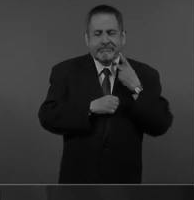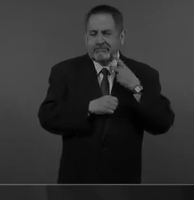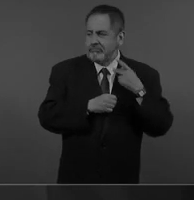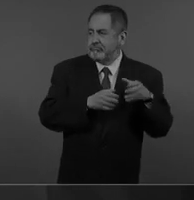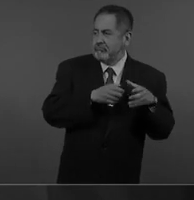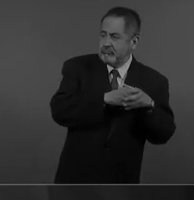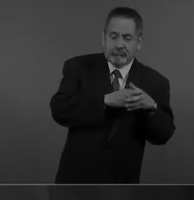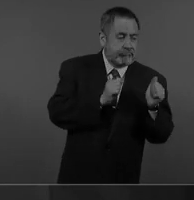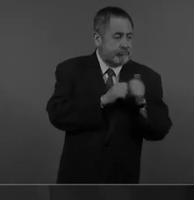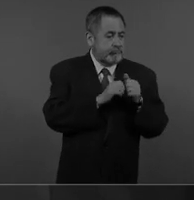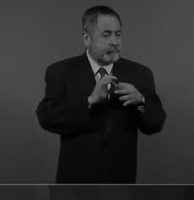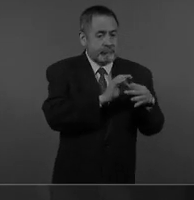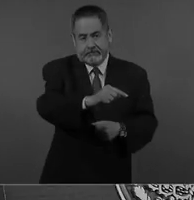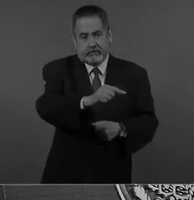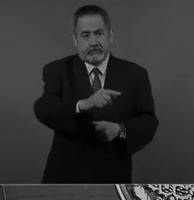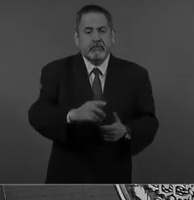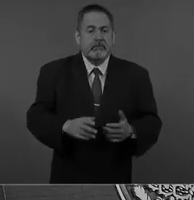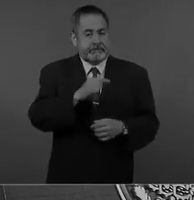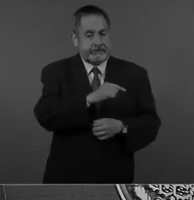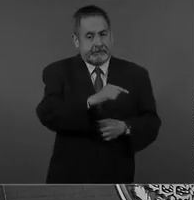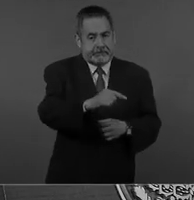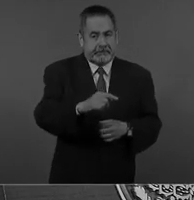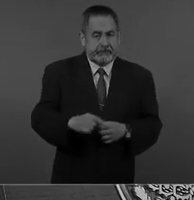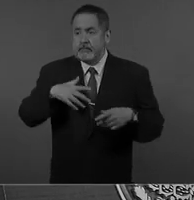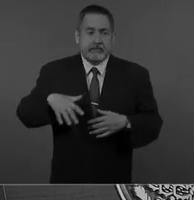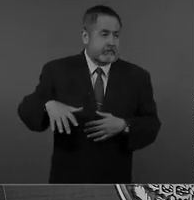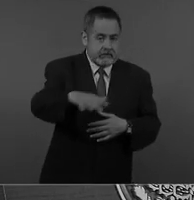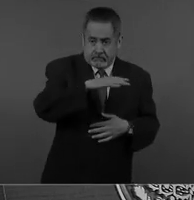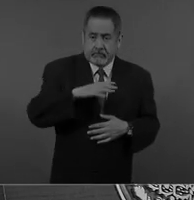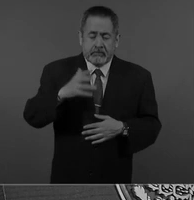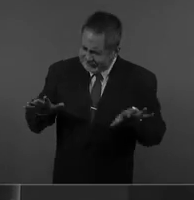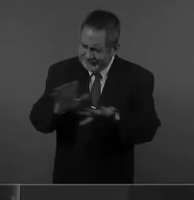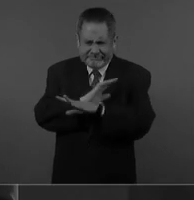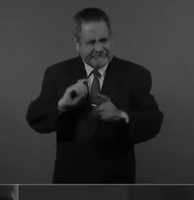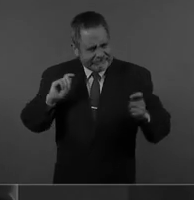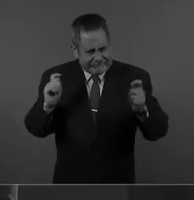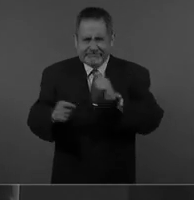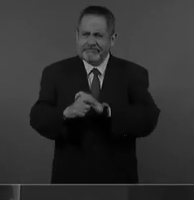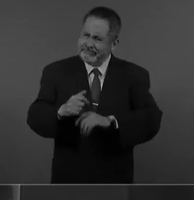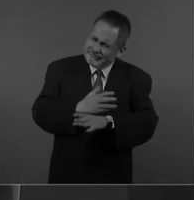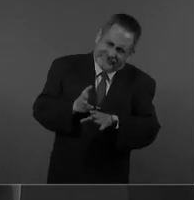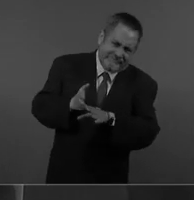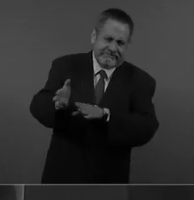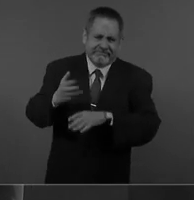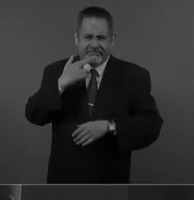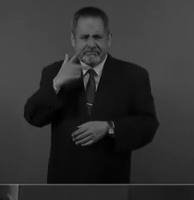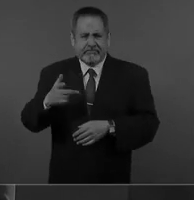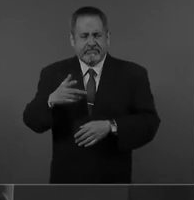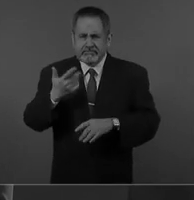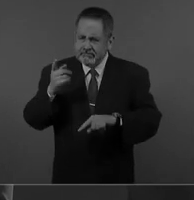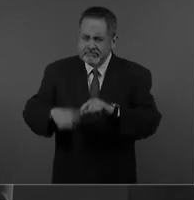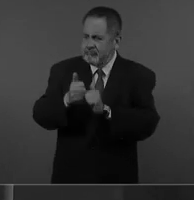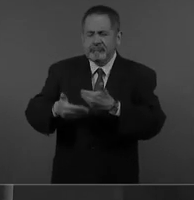organizada y de la delincuencia de cuello blanco. Y el pueblo quiere cambio, está demostrado, quiere que se vaya purificando